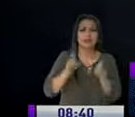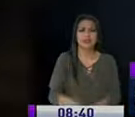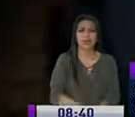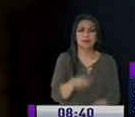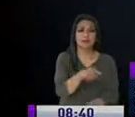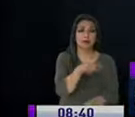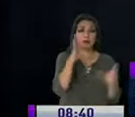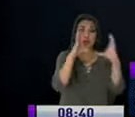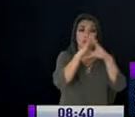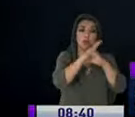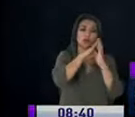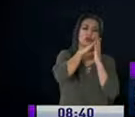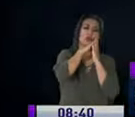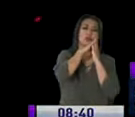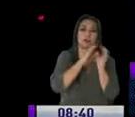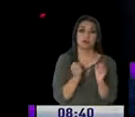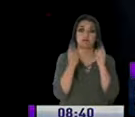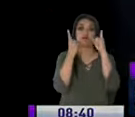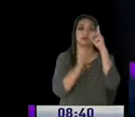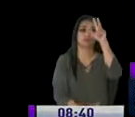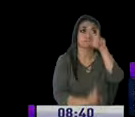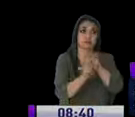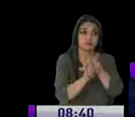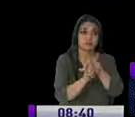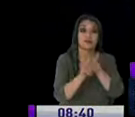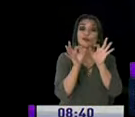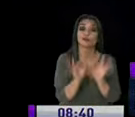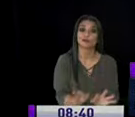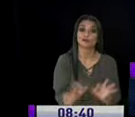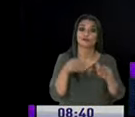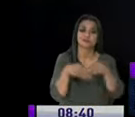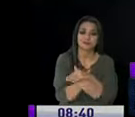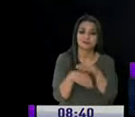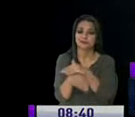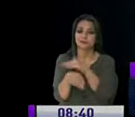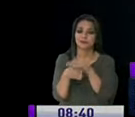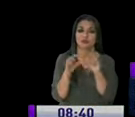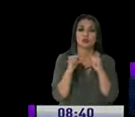todito el camino. Como por aquí pasan los carros a sus casas,